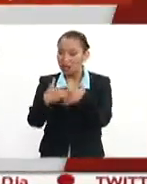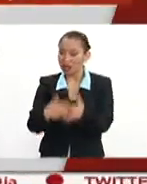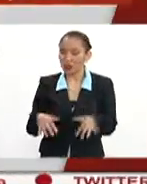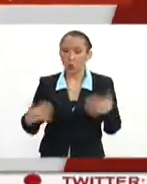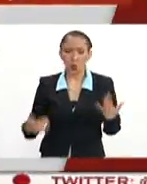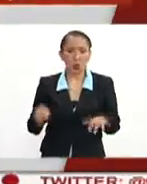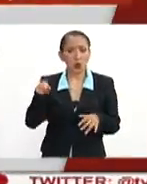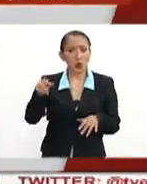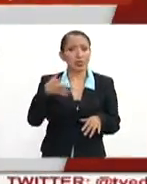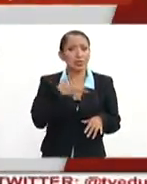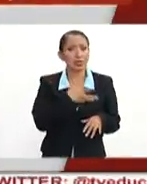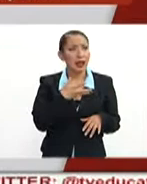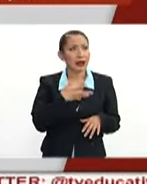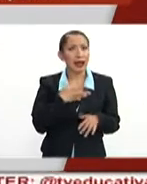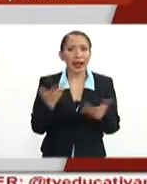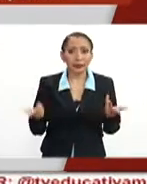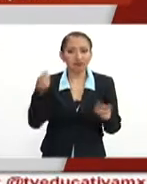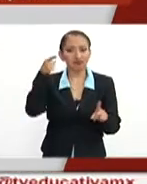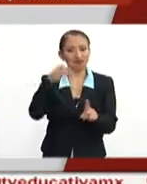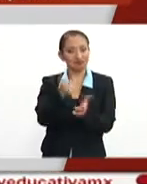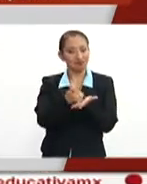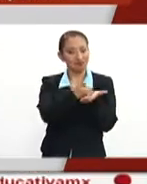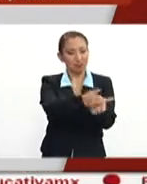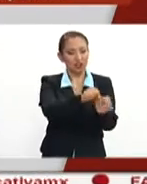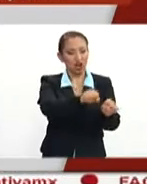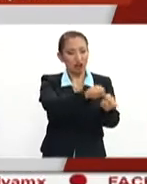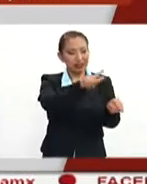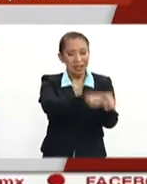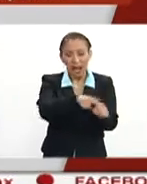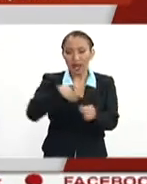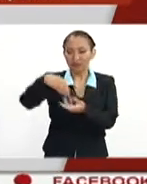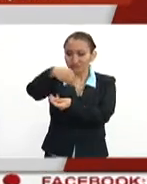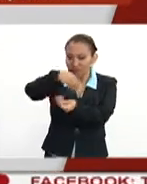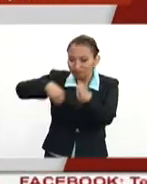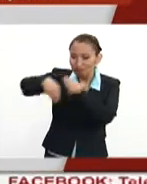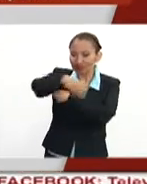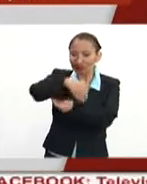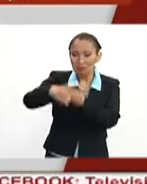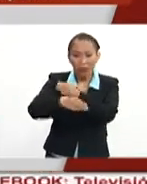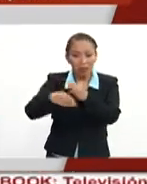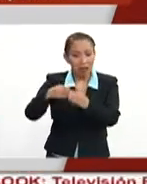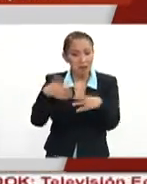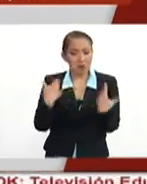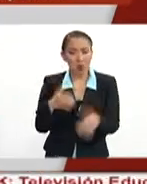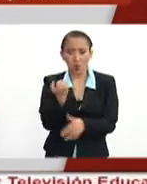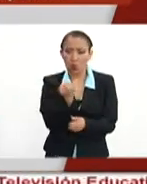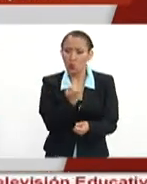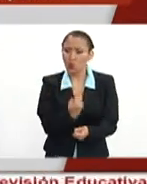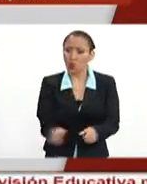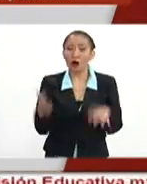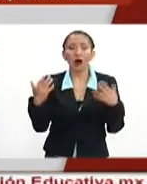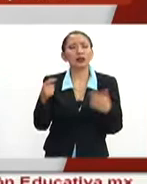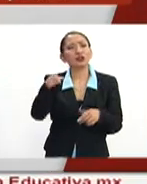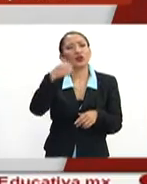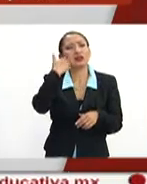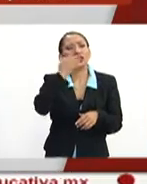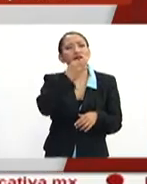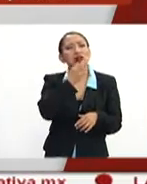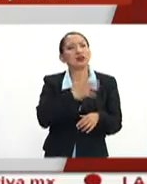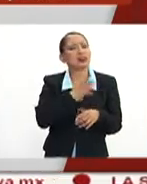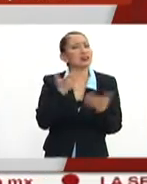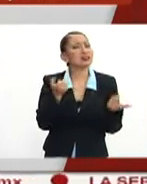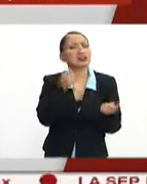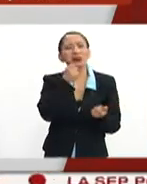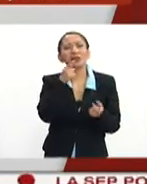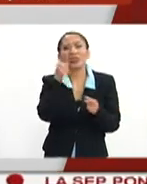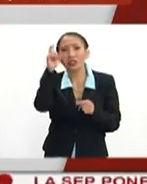que pues además de tener fines sociales, sustentables, pues parece que está siendo un gran éxito. Sin embargo, quiero que nos cuentes